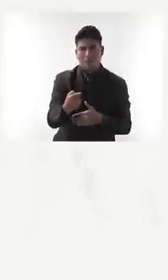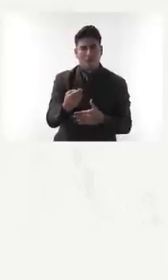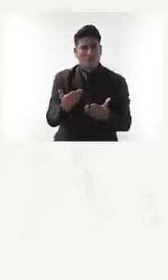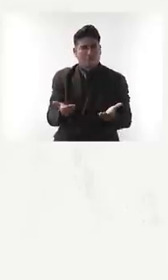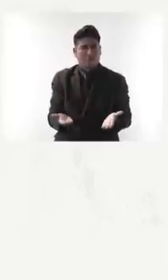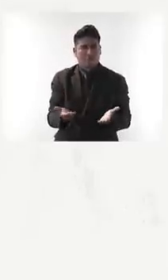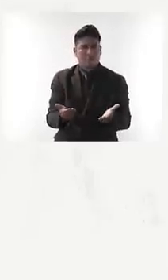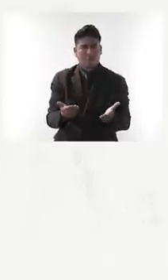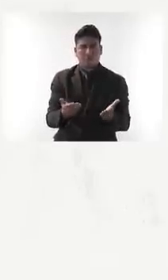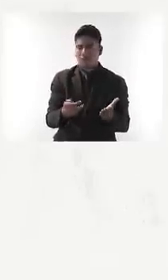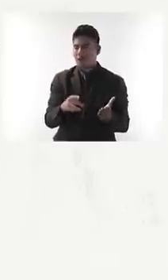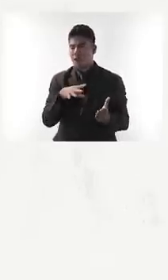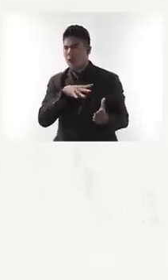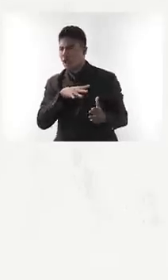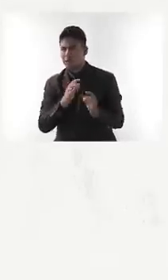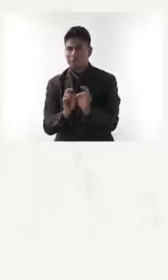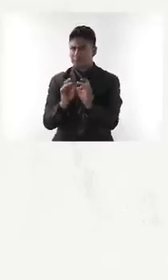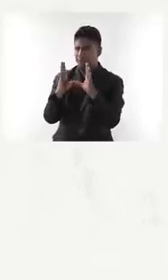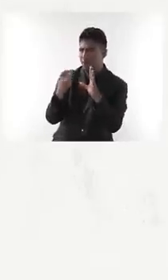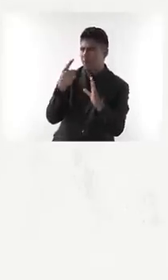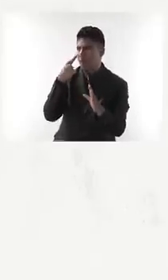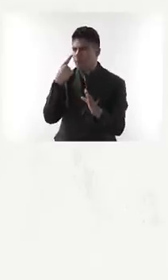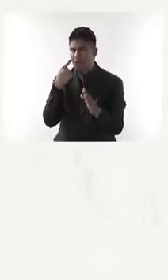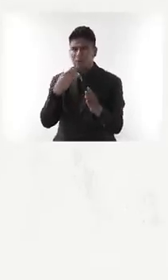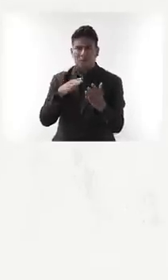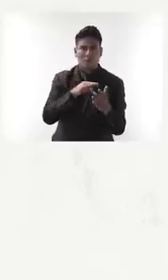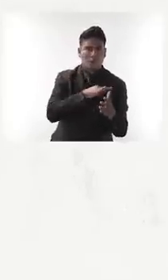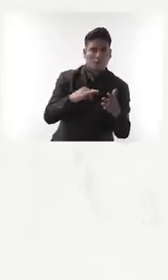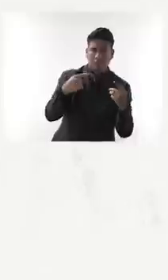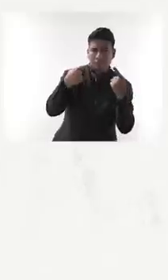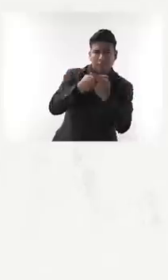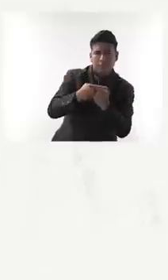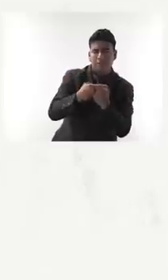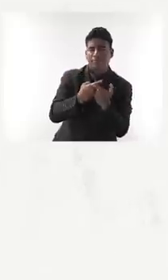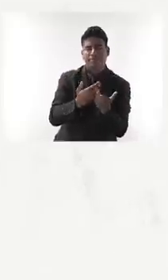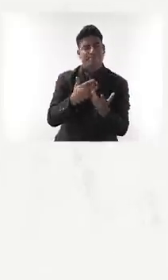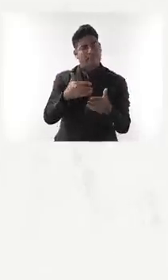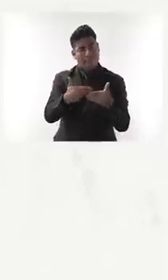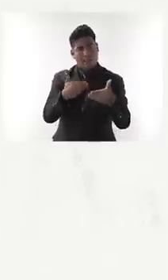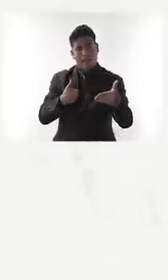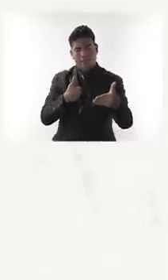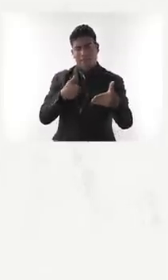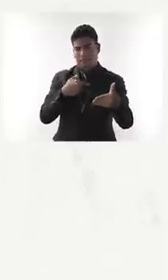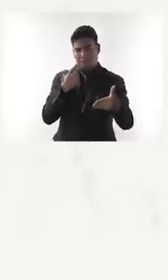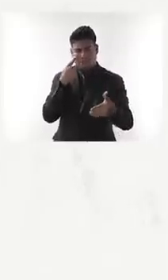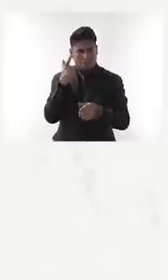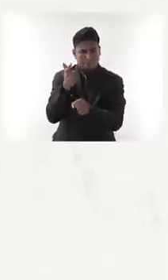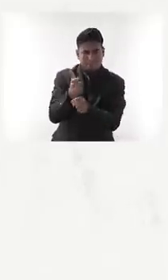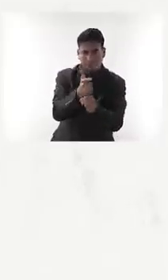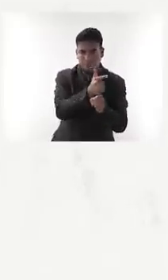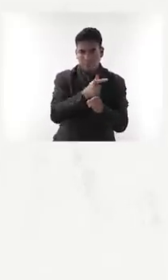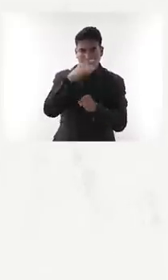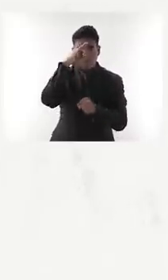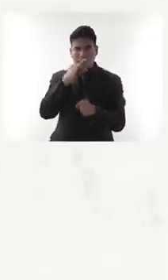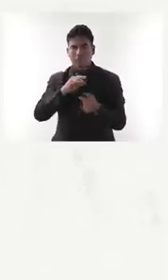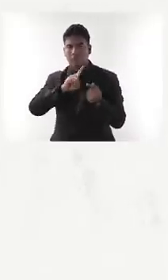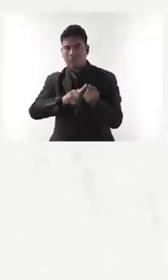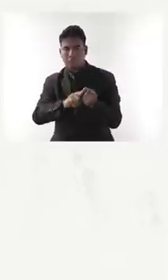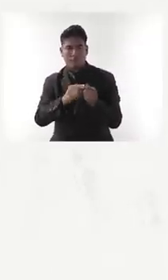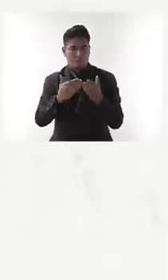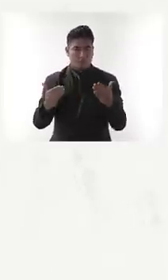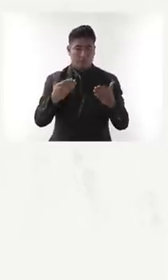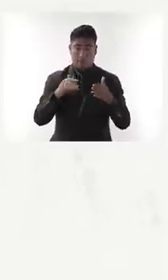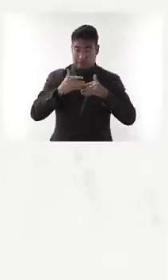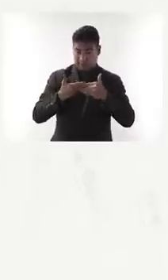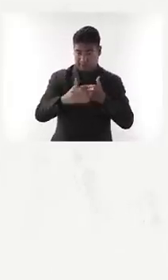presenten esos fenómenos. Generar un esquema para la venta de los clubes de aquí al